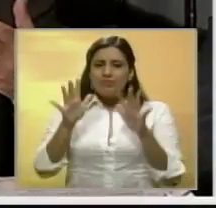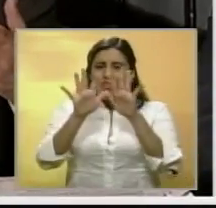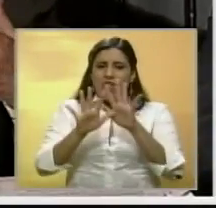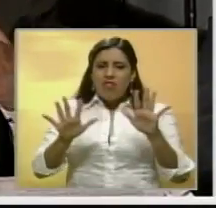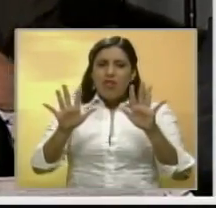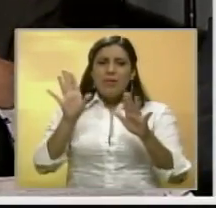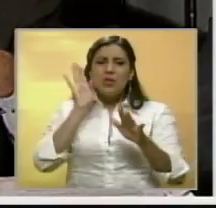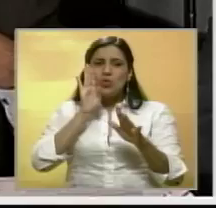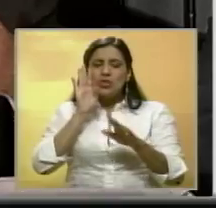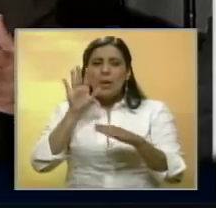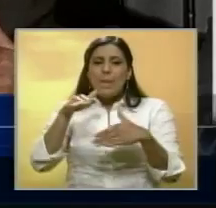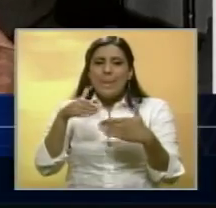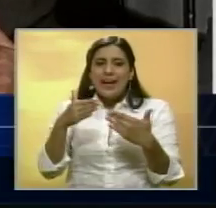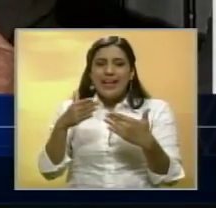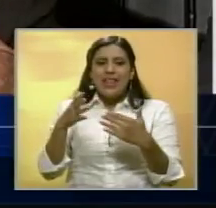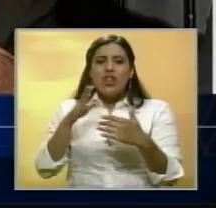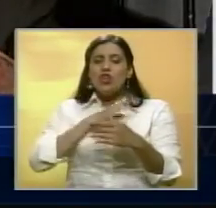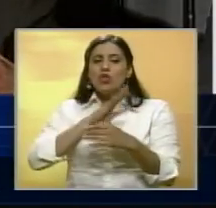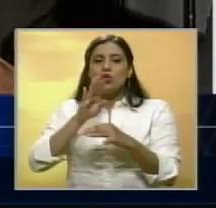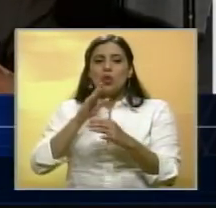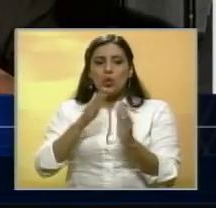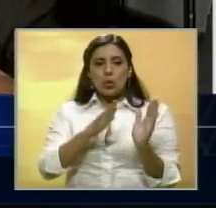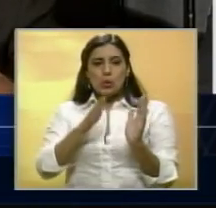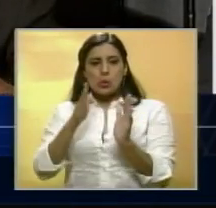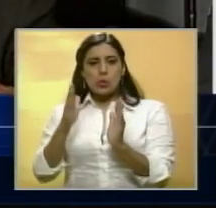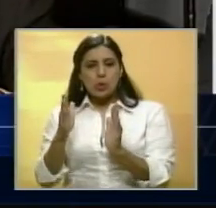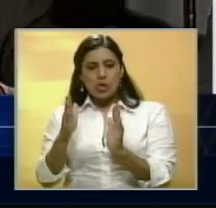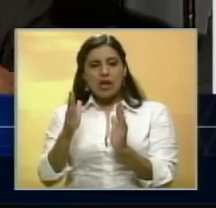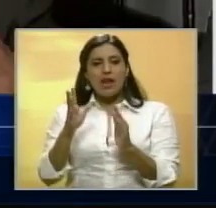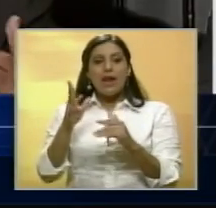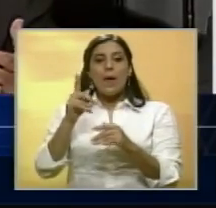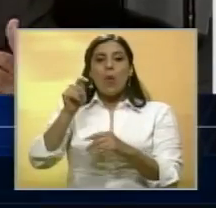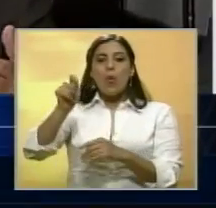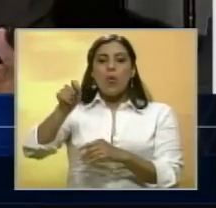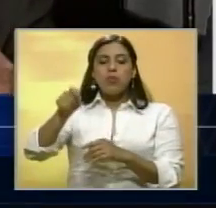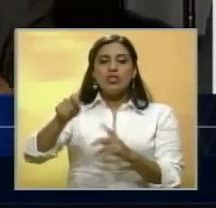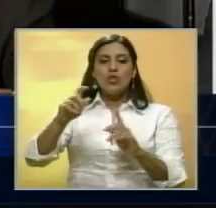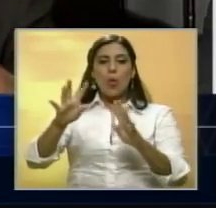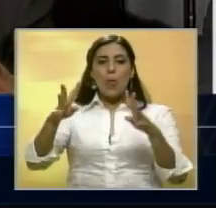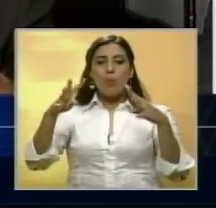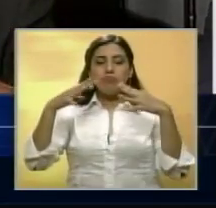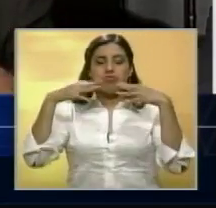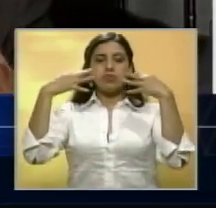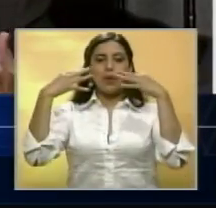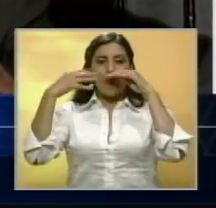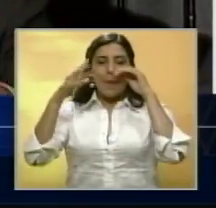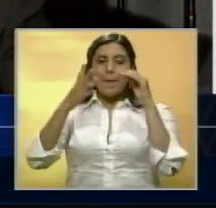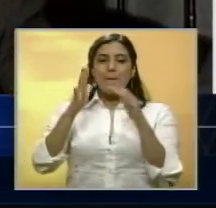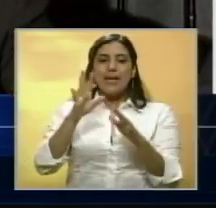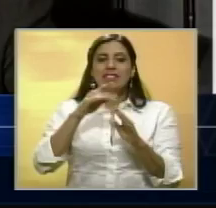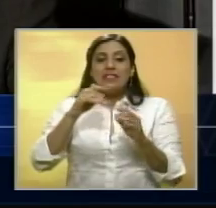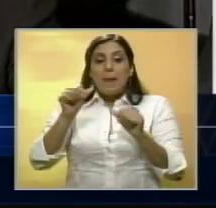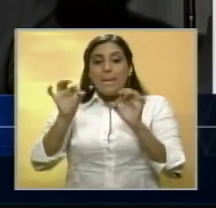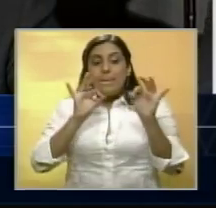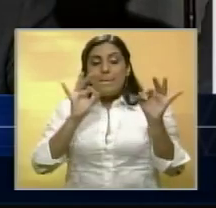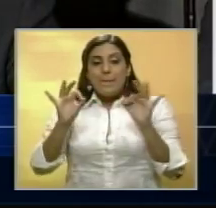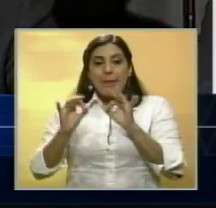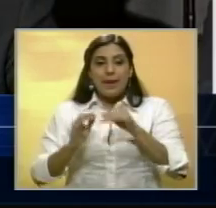de emplazamiento para que concurramos a un juicio público que habría de ventilarse